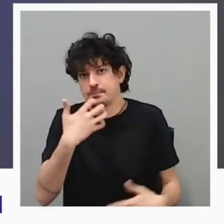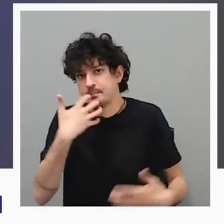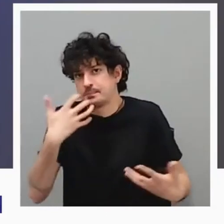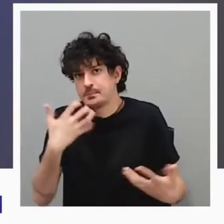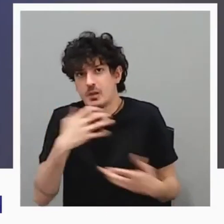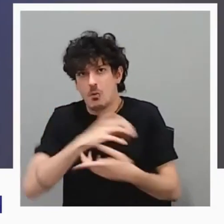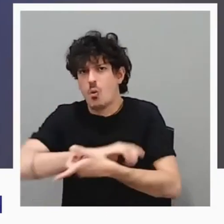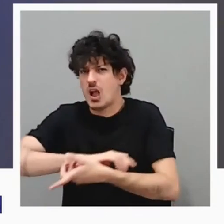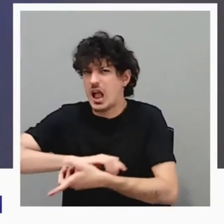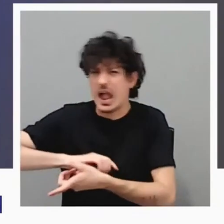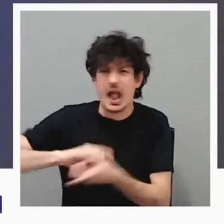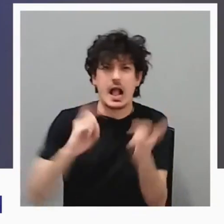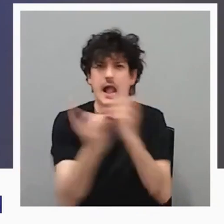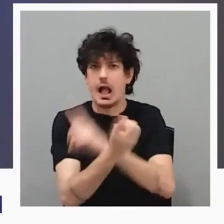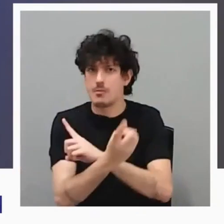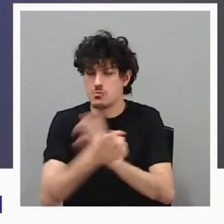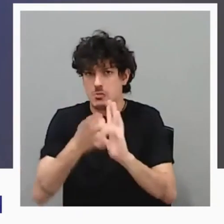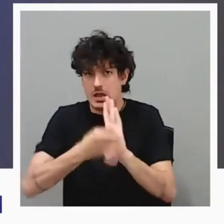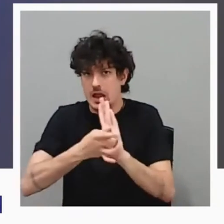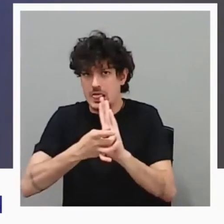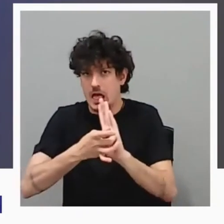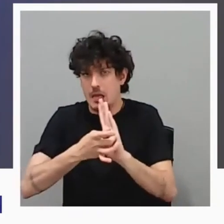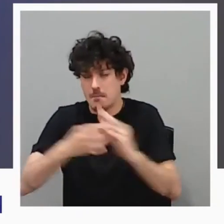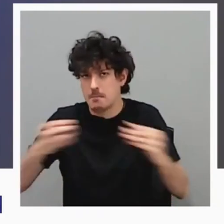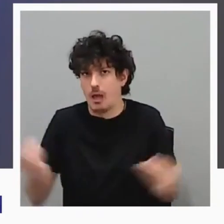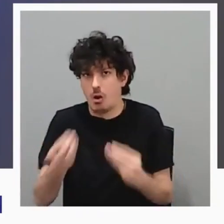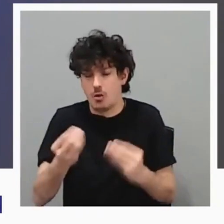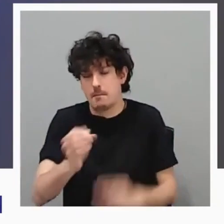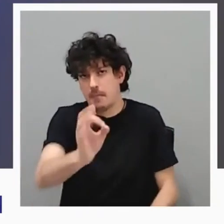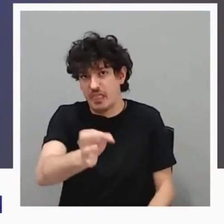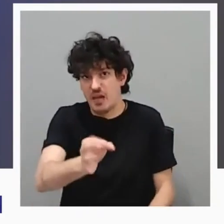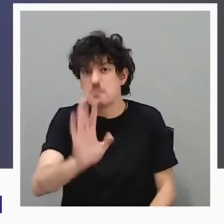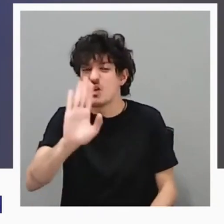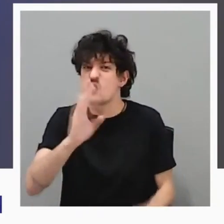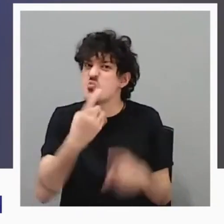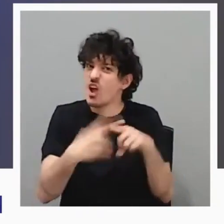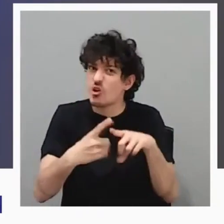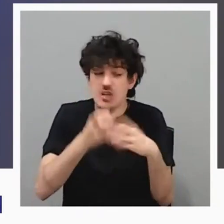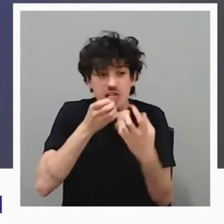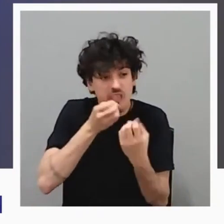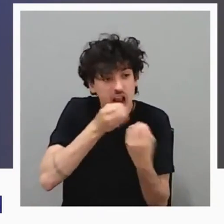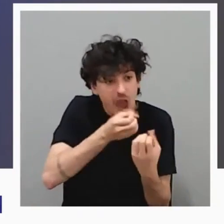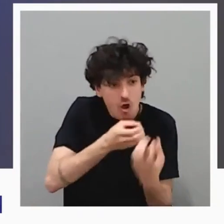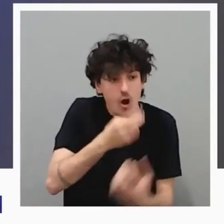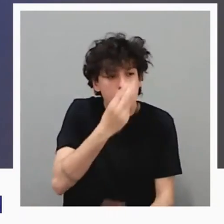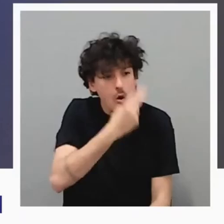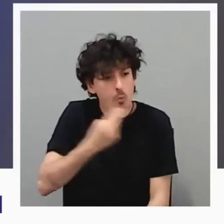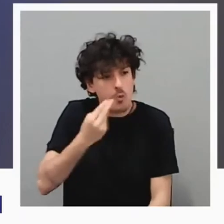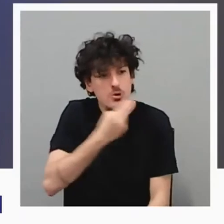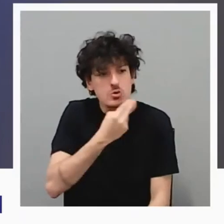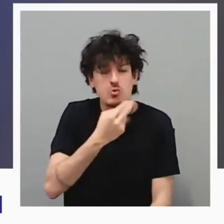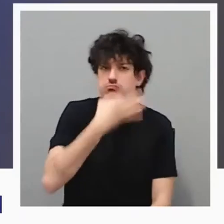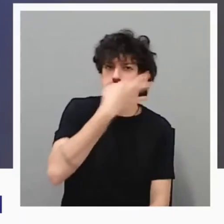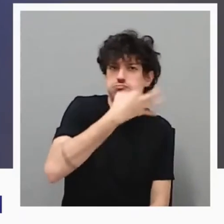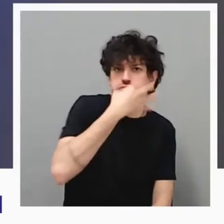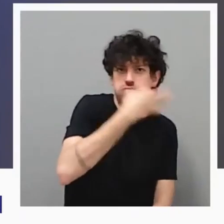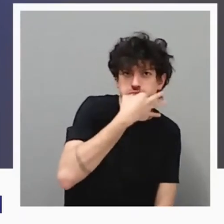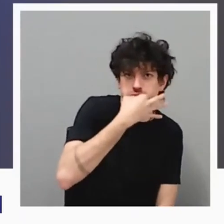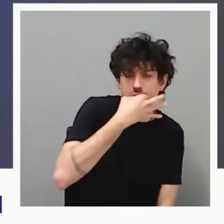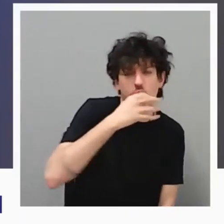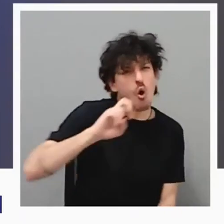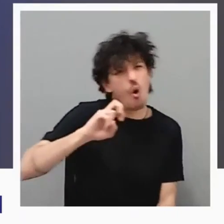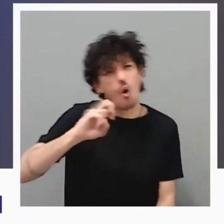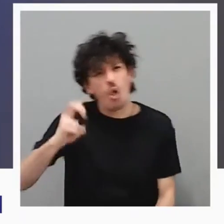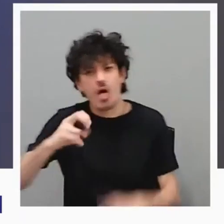cambio cualitativo. Pero una cosa son las declaraciones, una cosa son los compromisos y otra cosa es la acción. Yeah. Y nos equivocamos